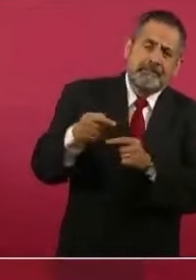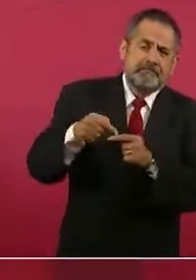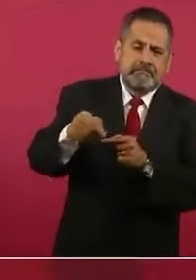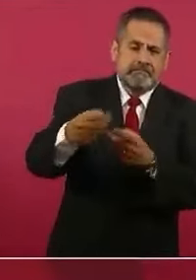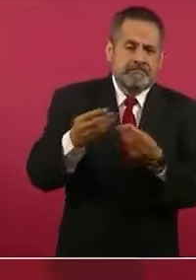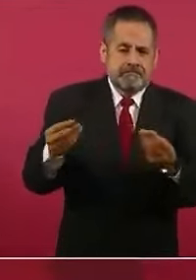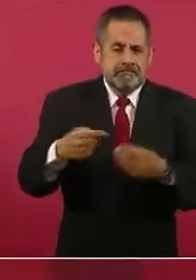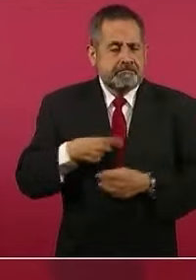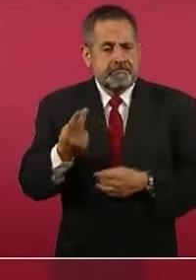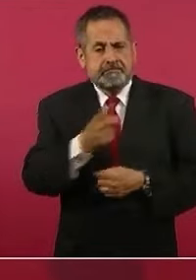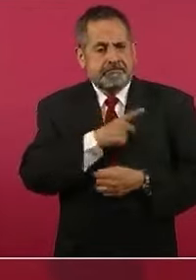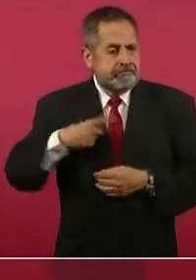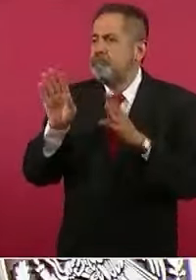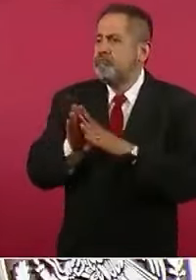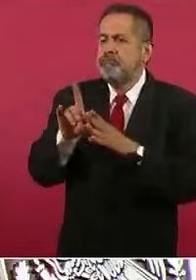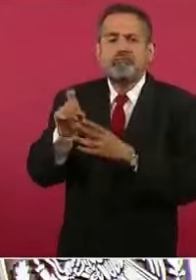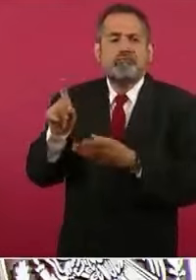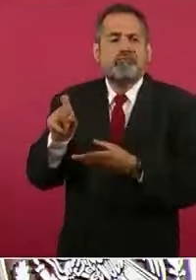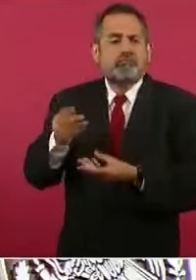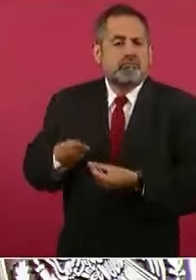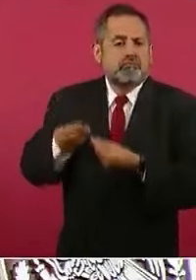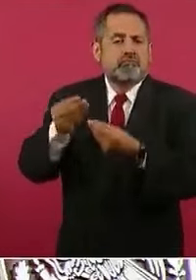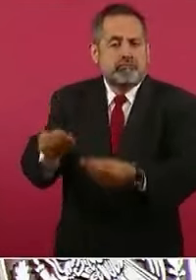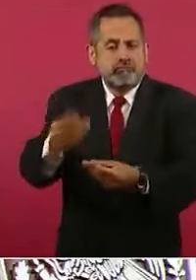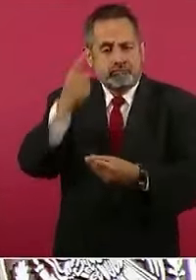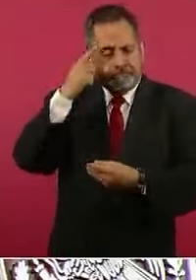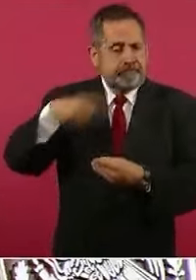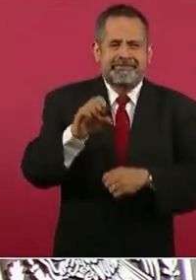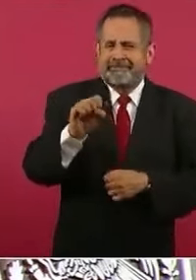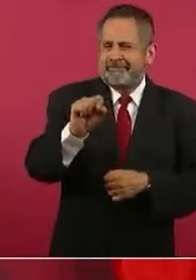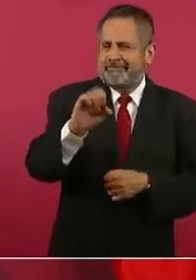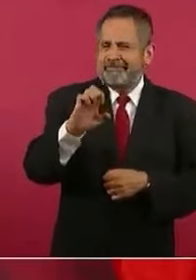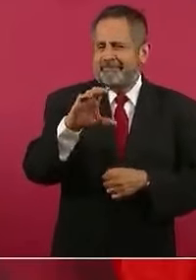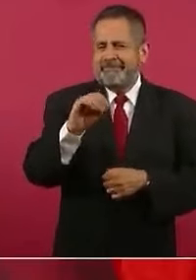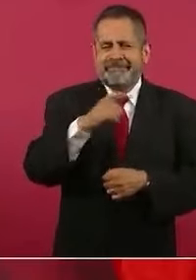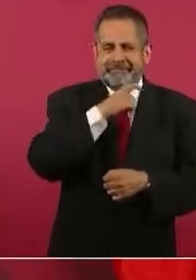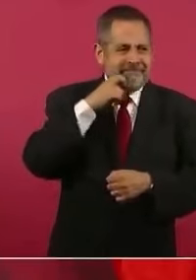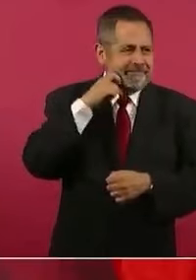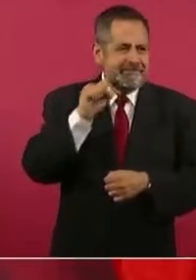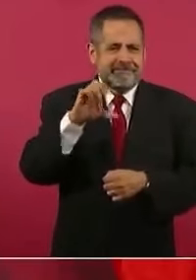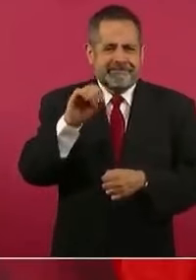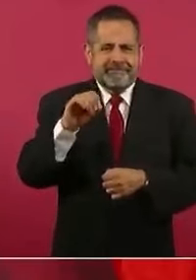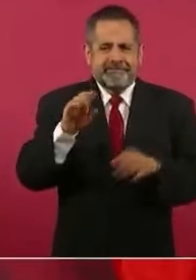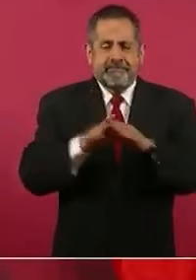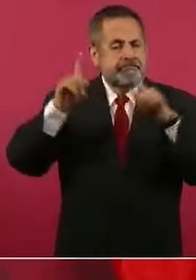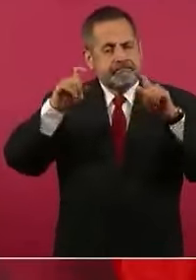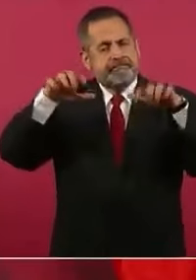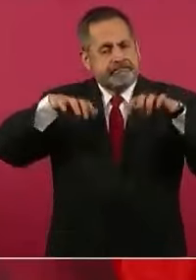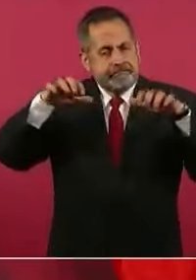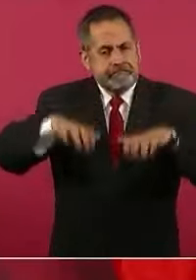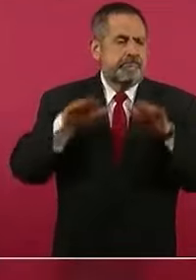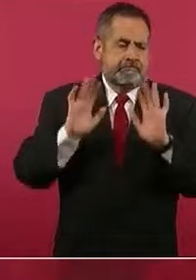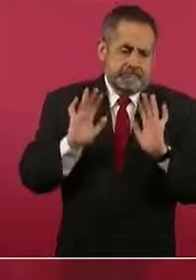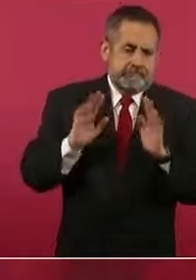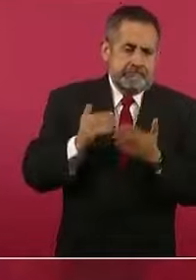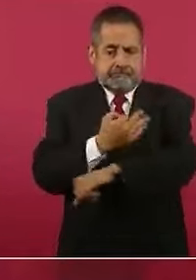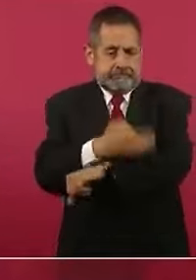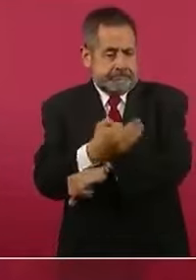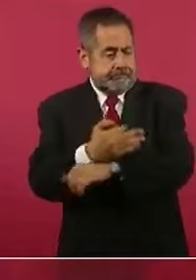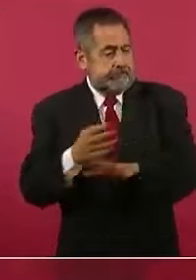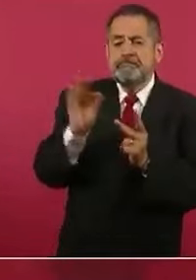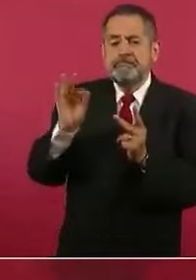Se tienen que buscar opciones y es un periodo de sequía que está afectando, ya van a venir las lluvias. En tanto, se